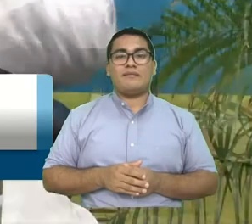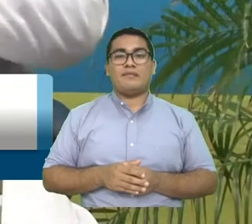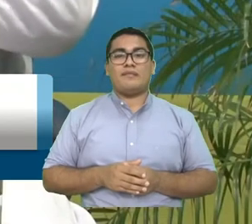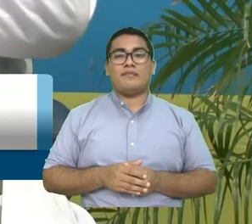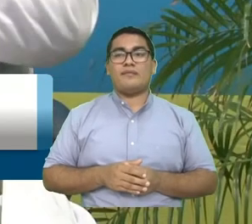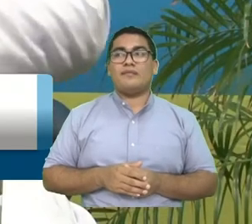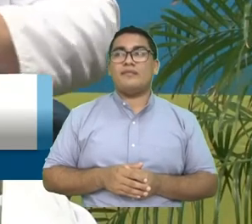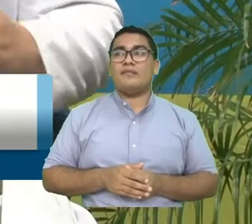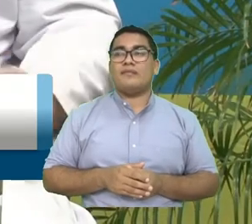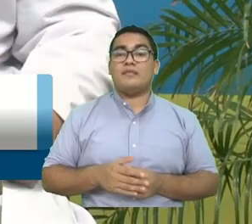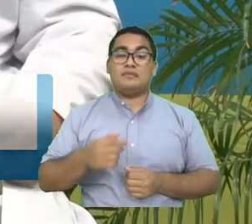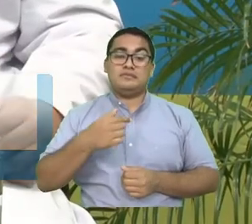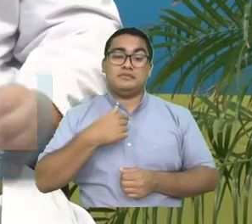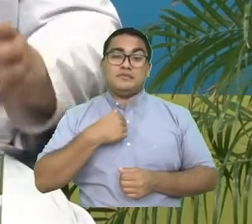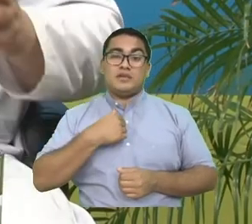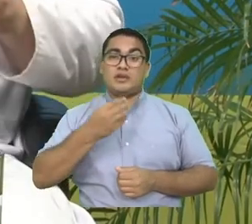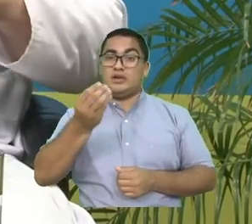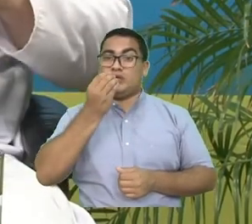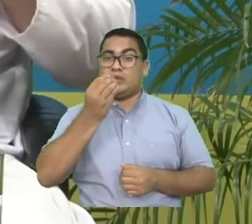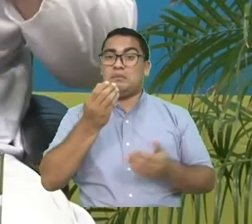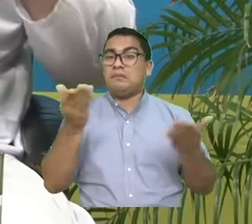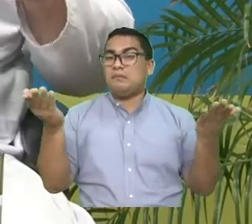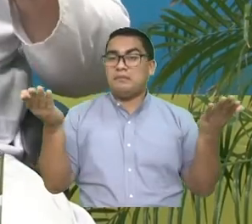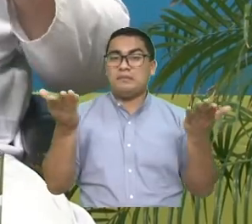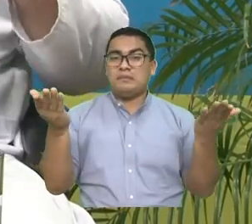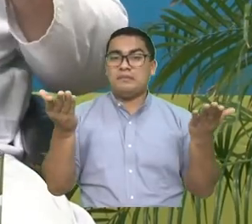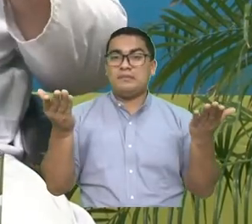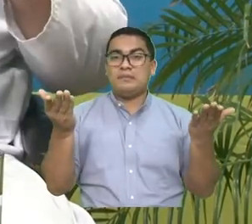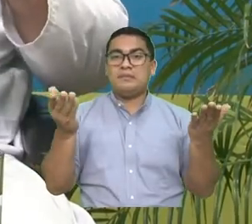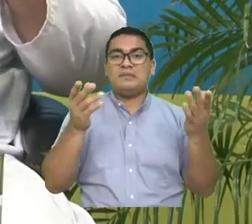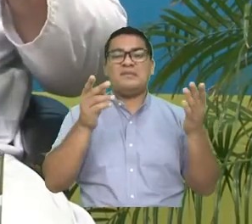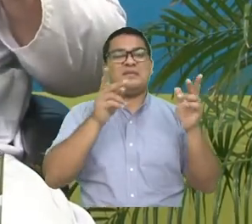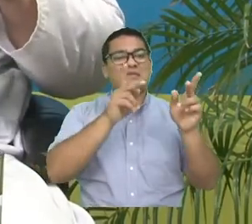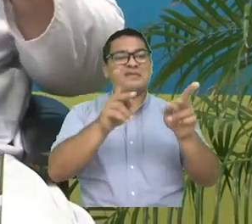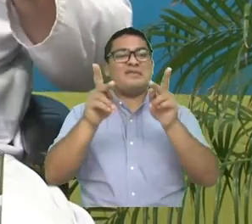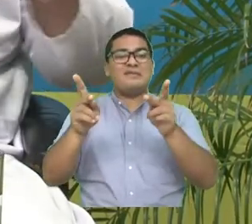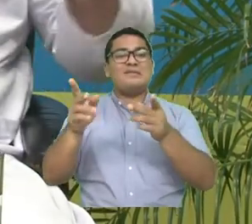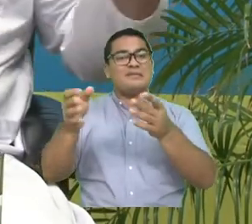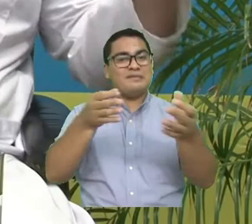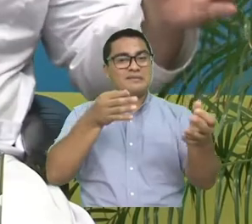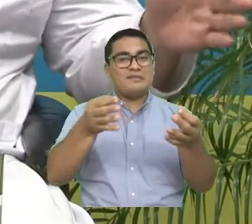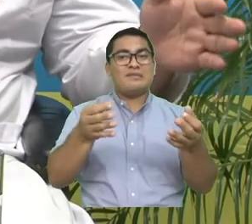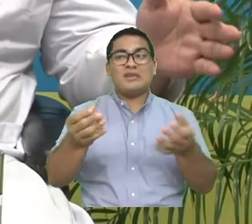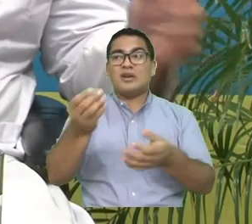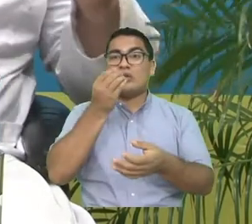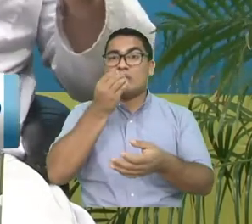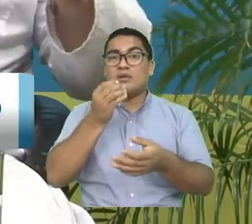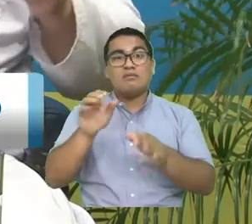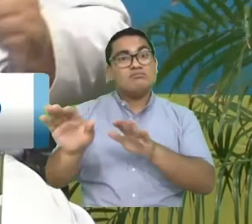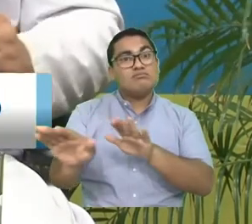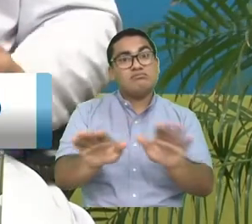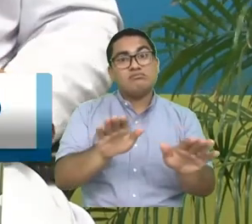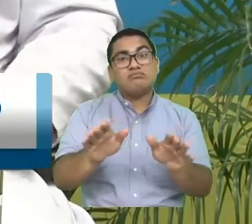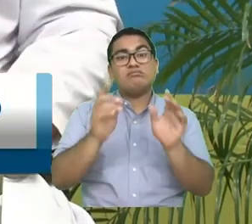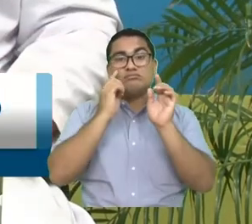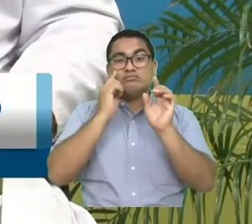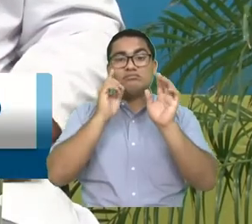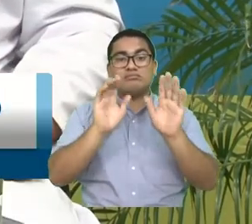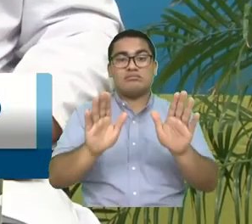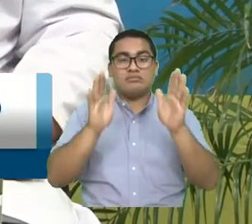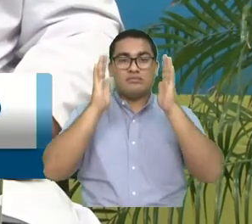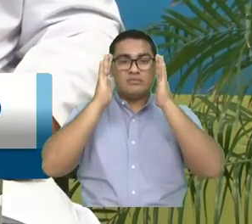decir qué puedo comer. A veces, para ayudarle a la gente, hay que decirle qué es lo que no podés comer. Por